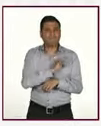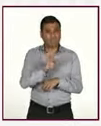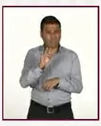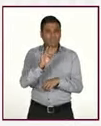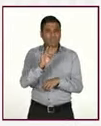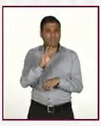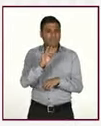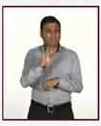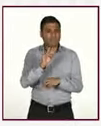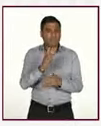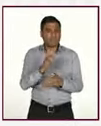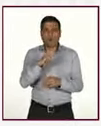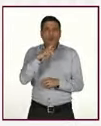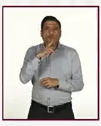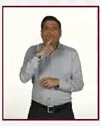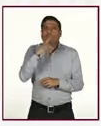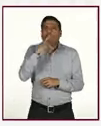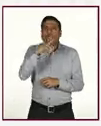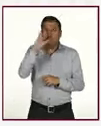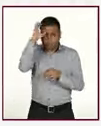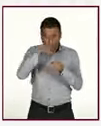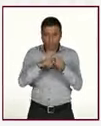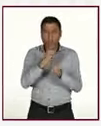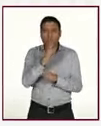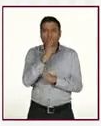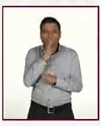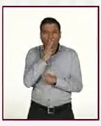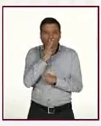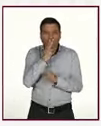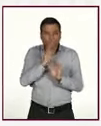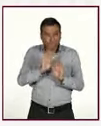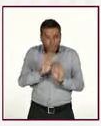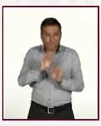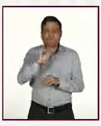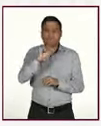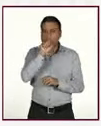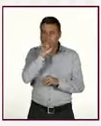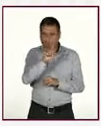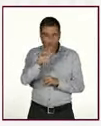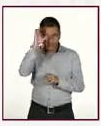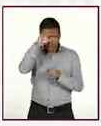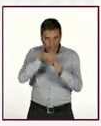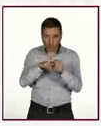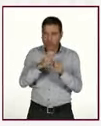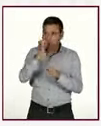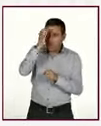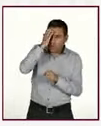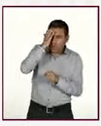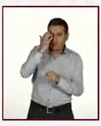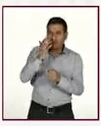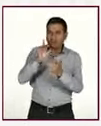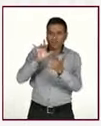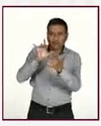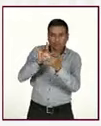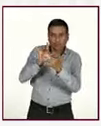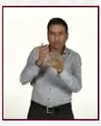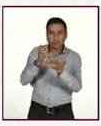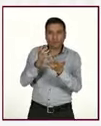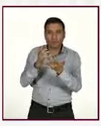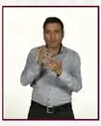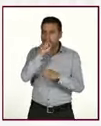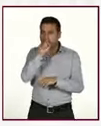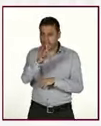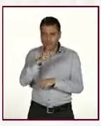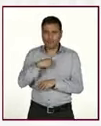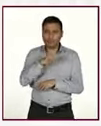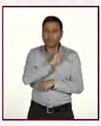de seguir teniendo tu cultura, pero tener la posibilidad de convivir con otras culturas, de conocer de otra cultura y de tú